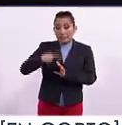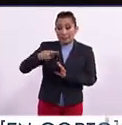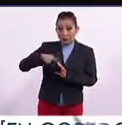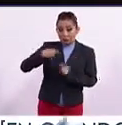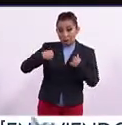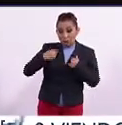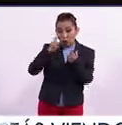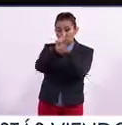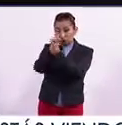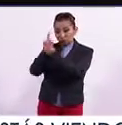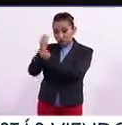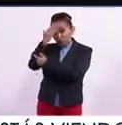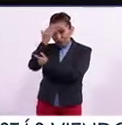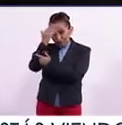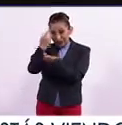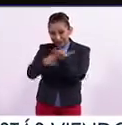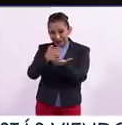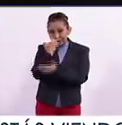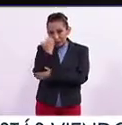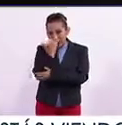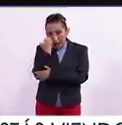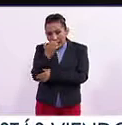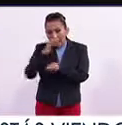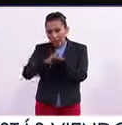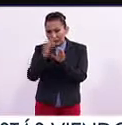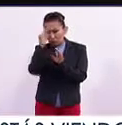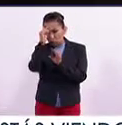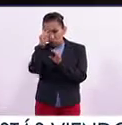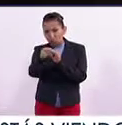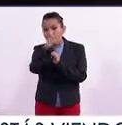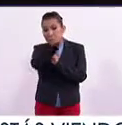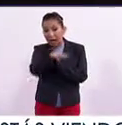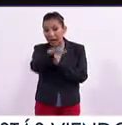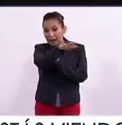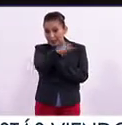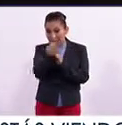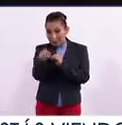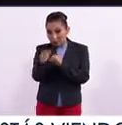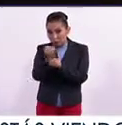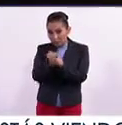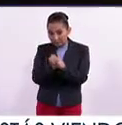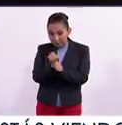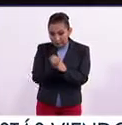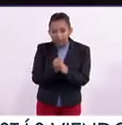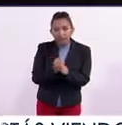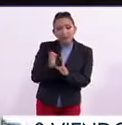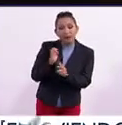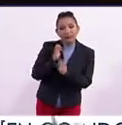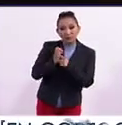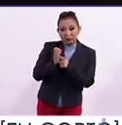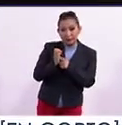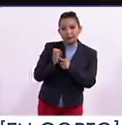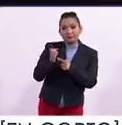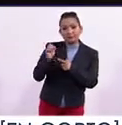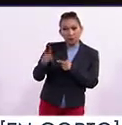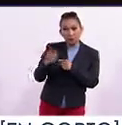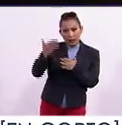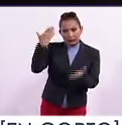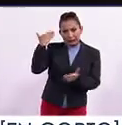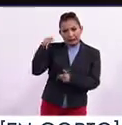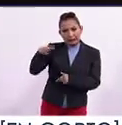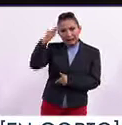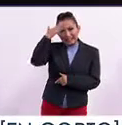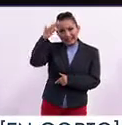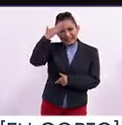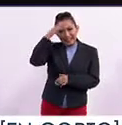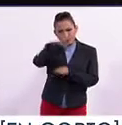la facultad, los más destacados estaban en esa área. Y en ese entonces el líder de toda esa